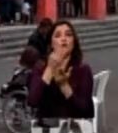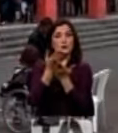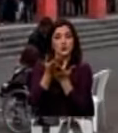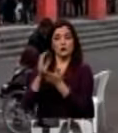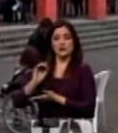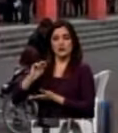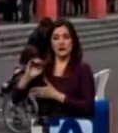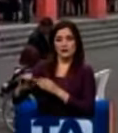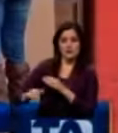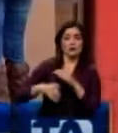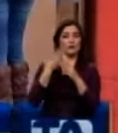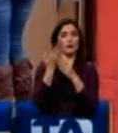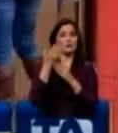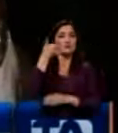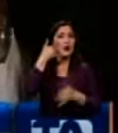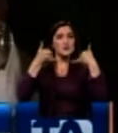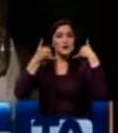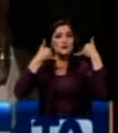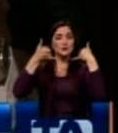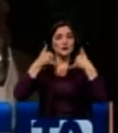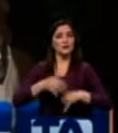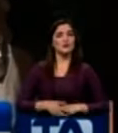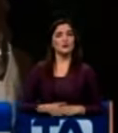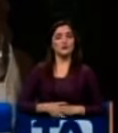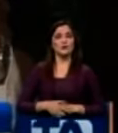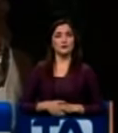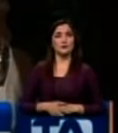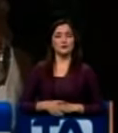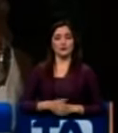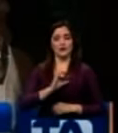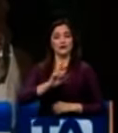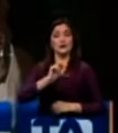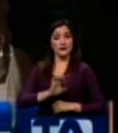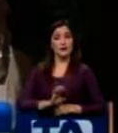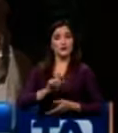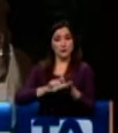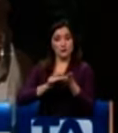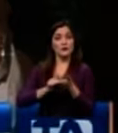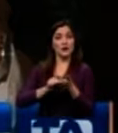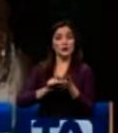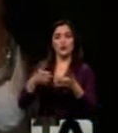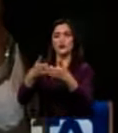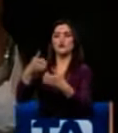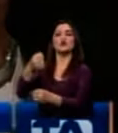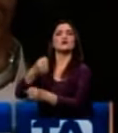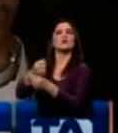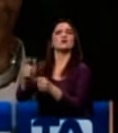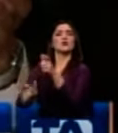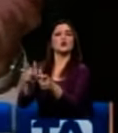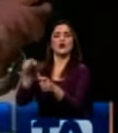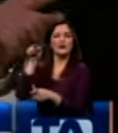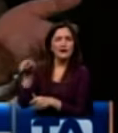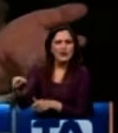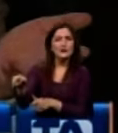por el CNE a través de su call center. El CNE contrató personal para, en